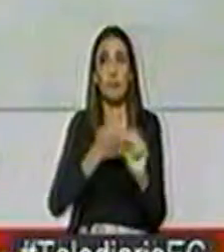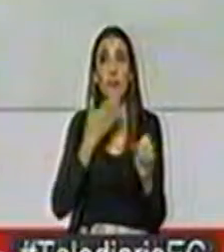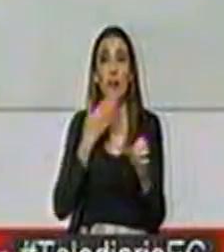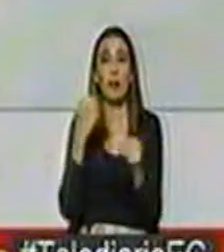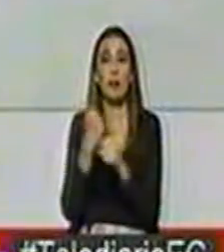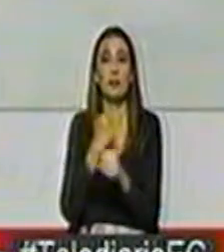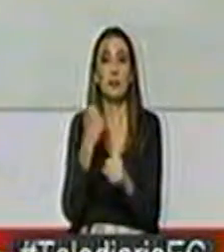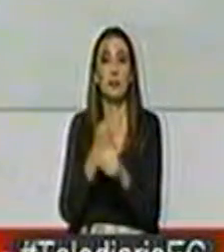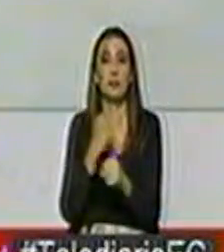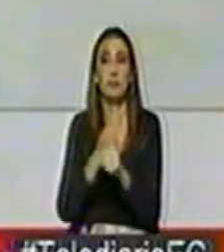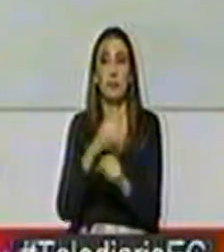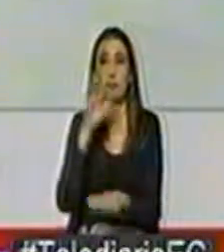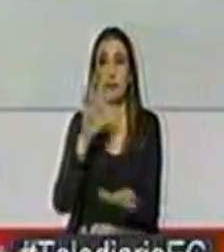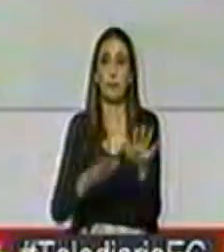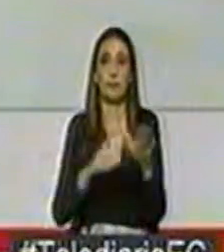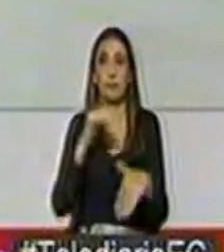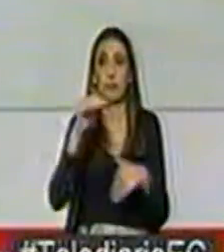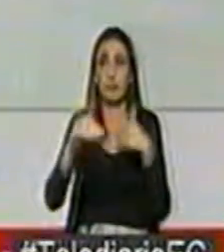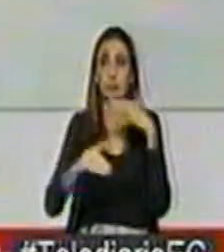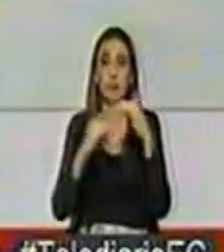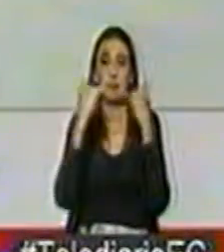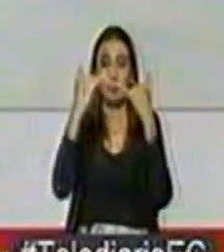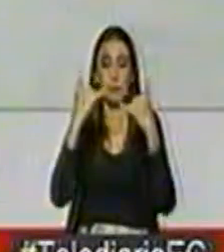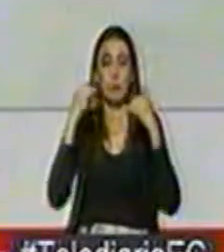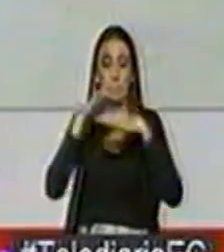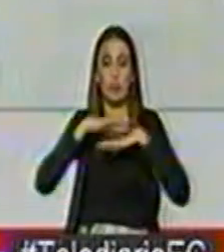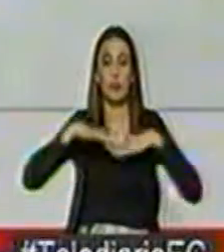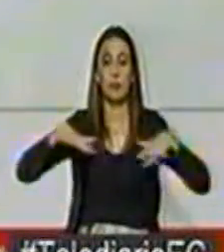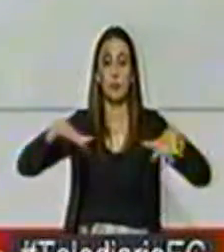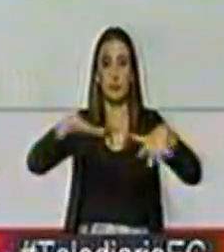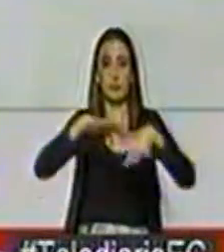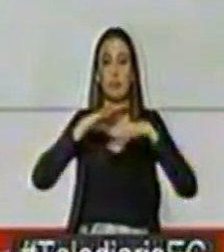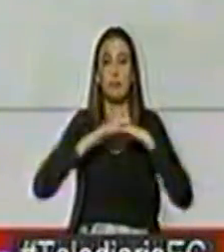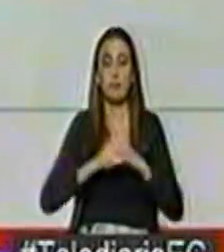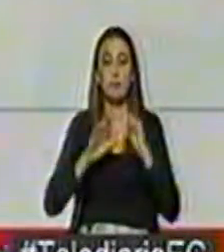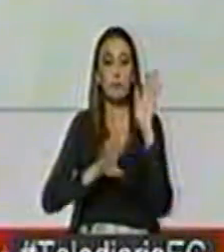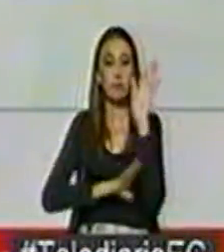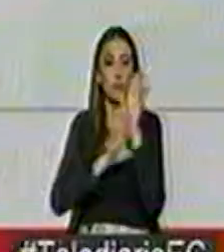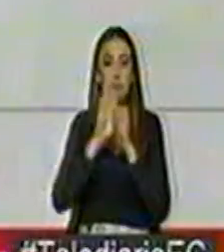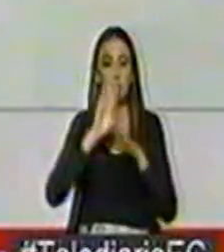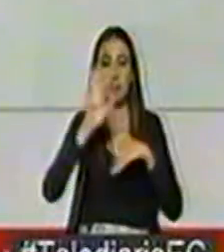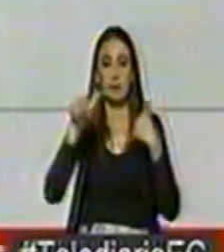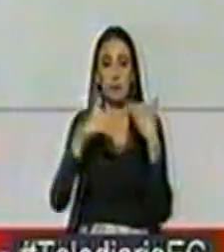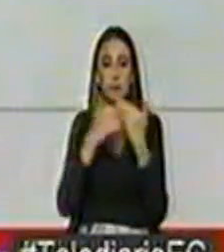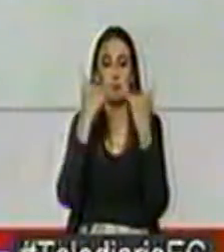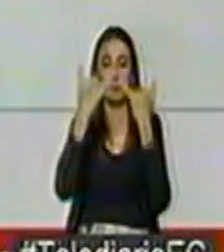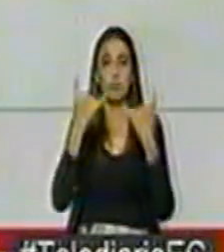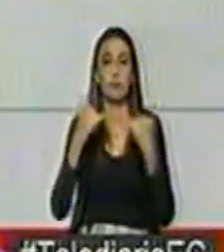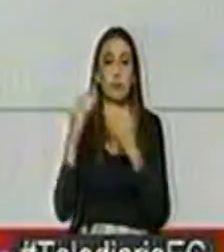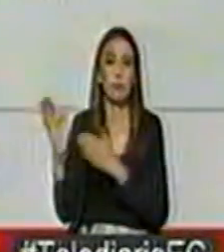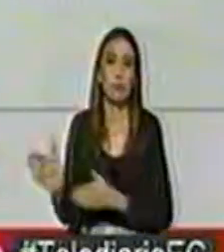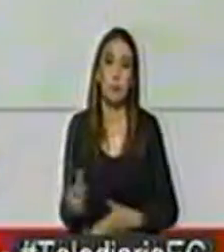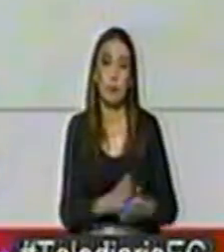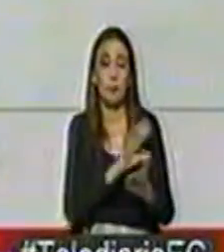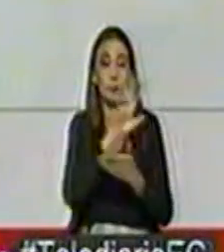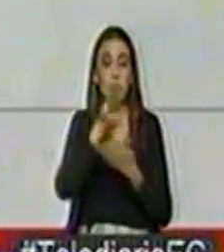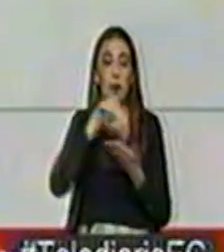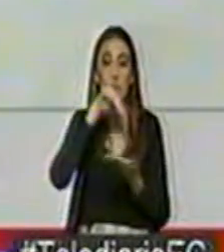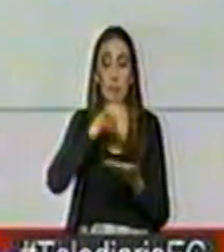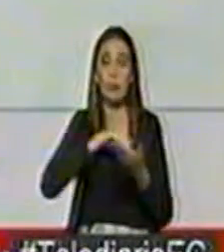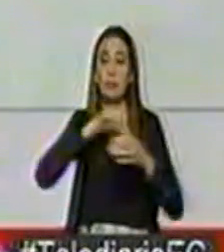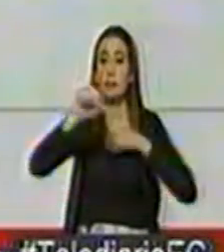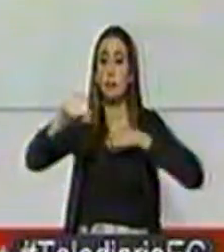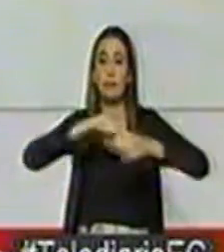se ha cumplido en cada uno de sus campos, de sus áreas, en beneficio del desarrollo y la reactivación de la provincia de Manabí luego del